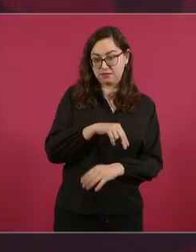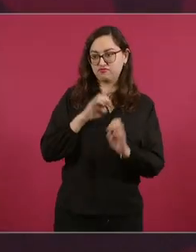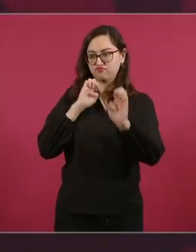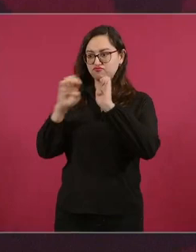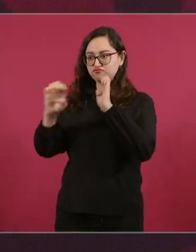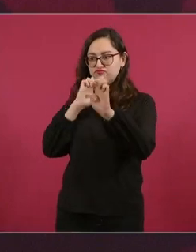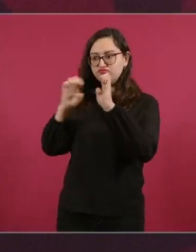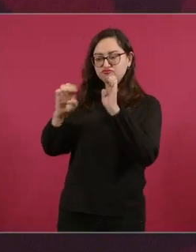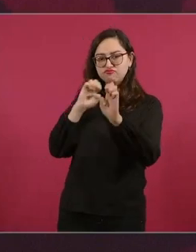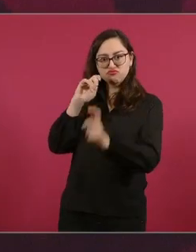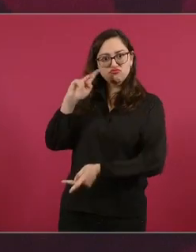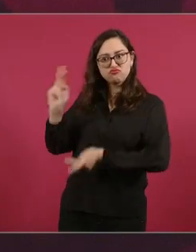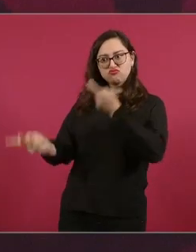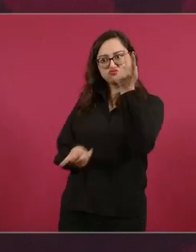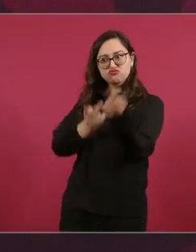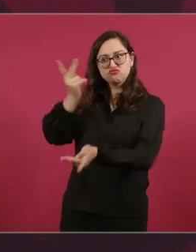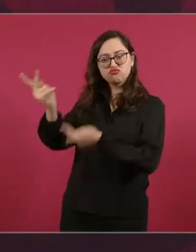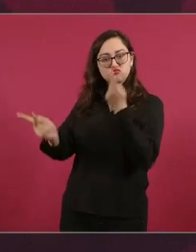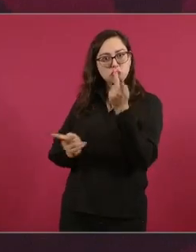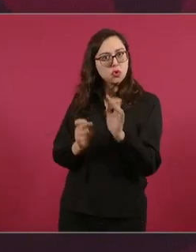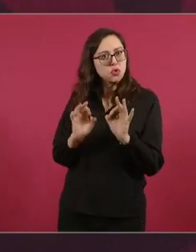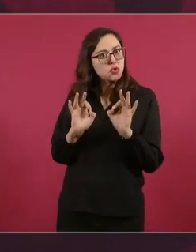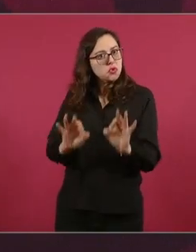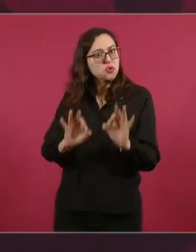porque Miguel de la Madrid